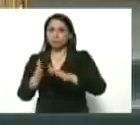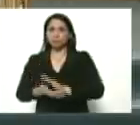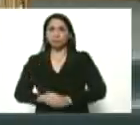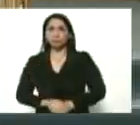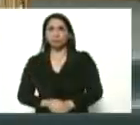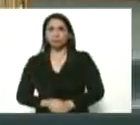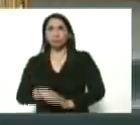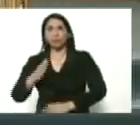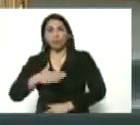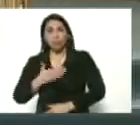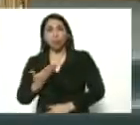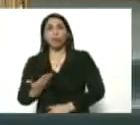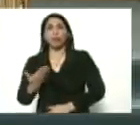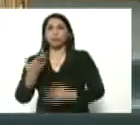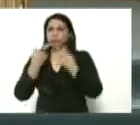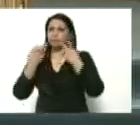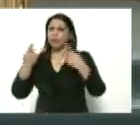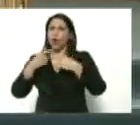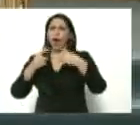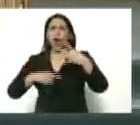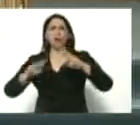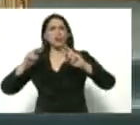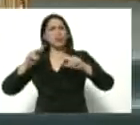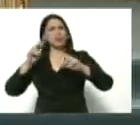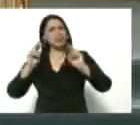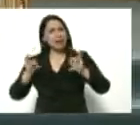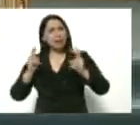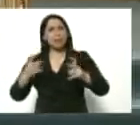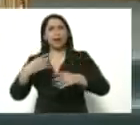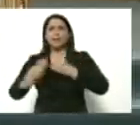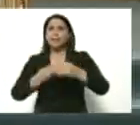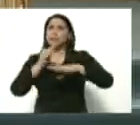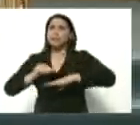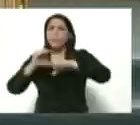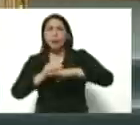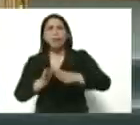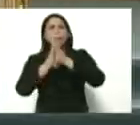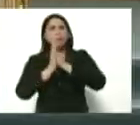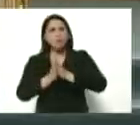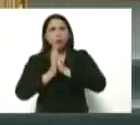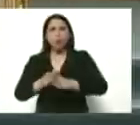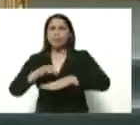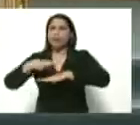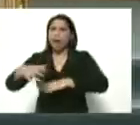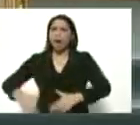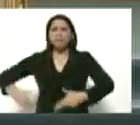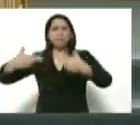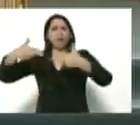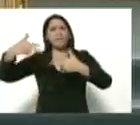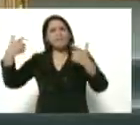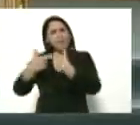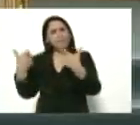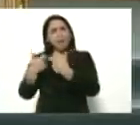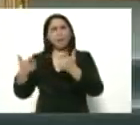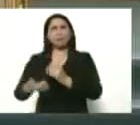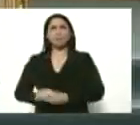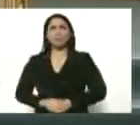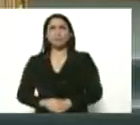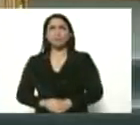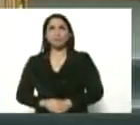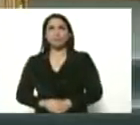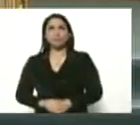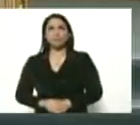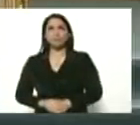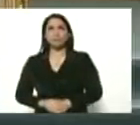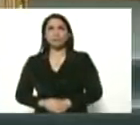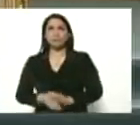para poder referirme a otros temas, porque hice un llamado a dejar las rencillas, los conflictos, las peleas